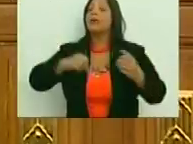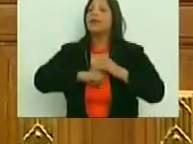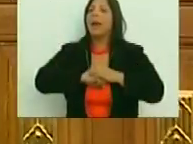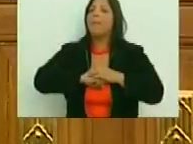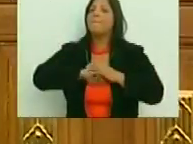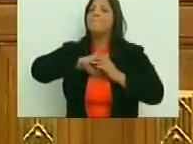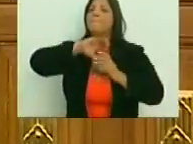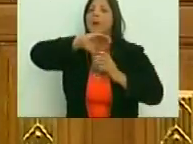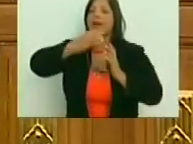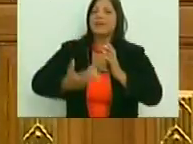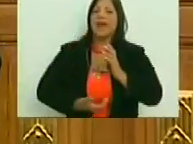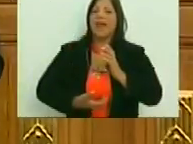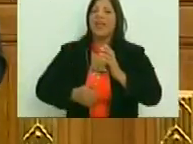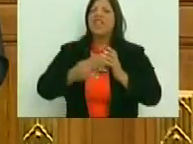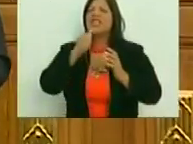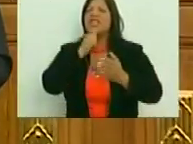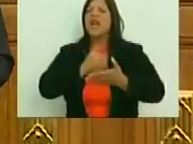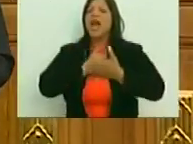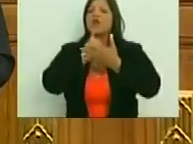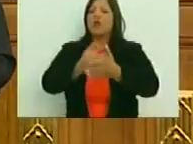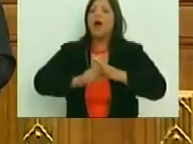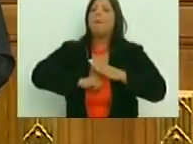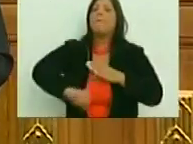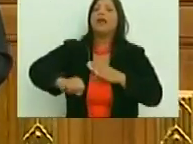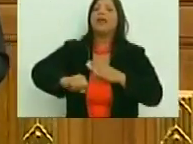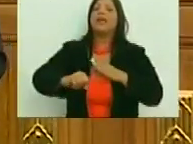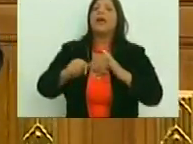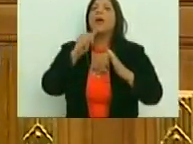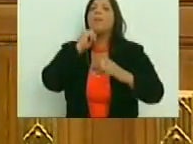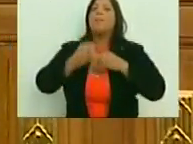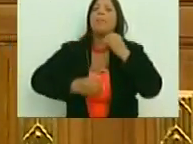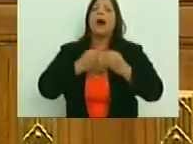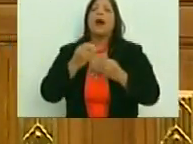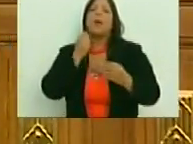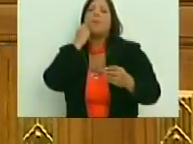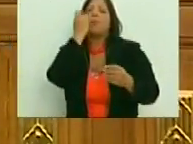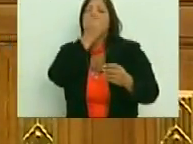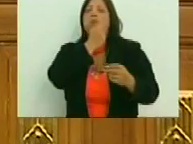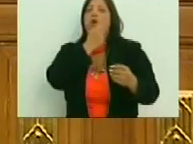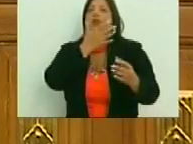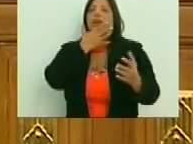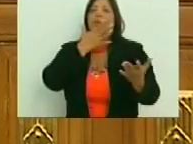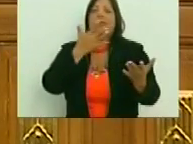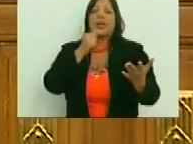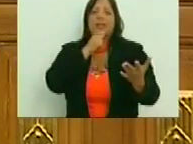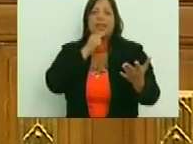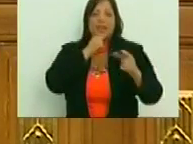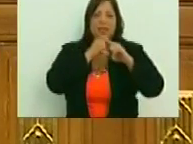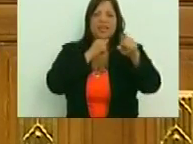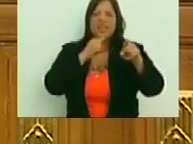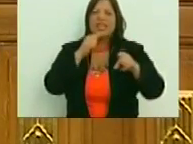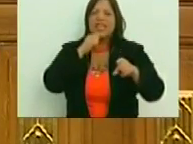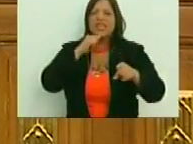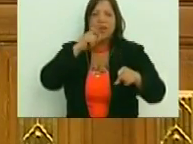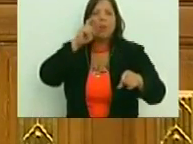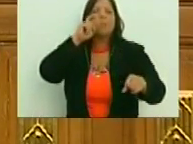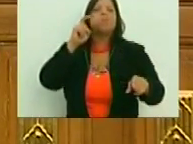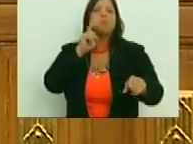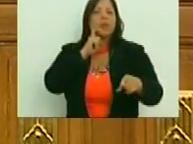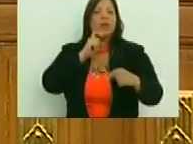preñada. ¿Quién la ayudará a parir para que se ponga bonita, verdad? Y ustedes saben quién fue ese